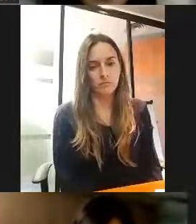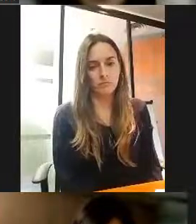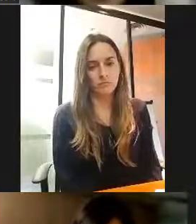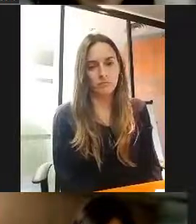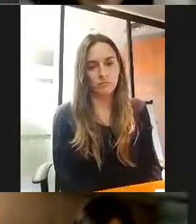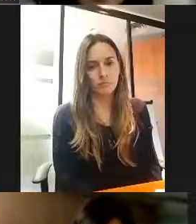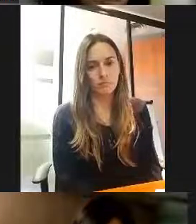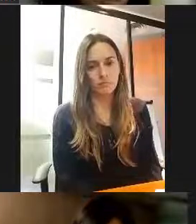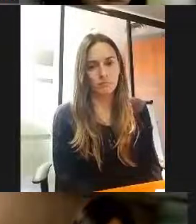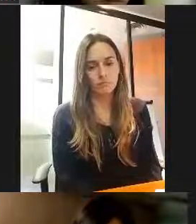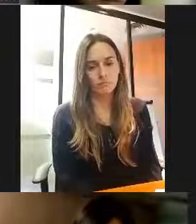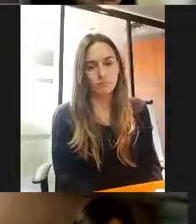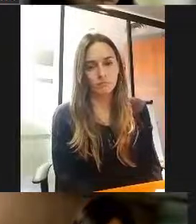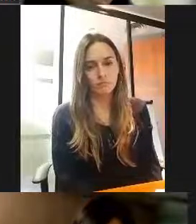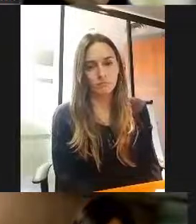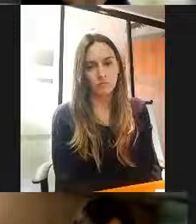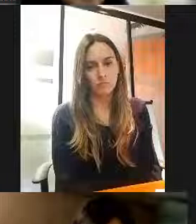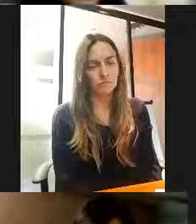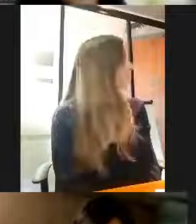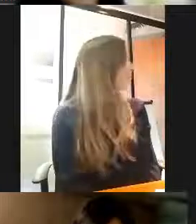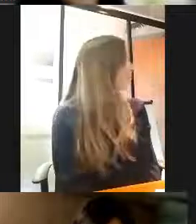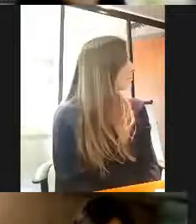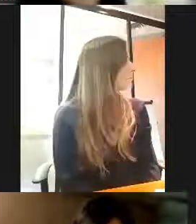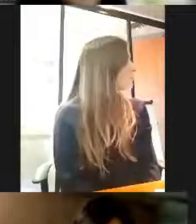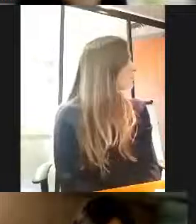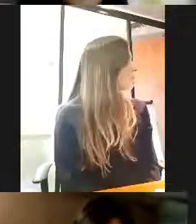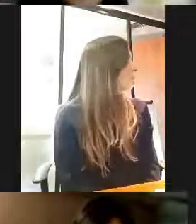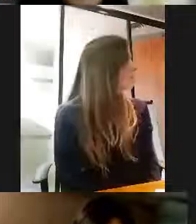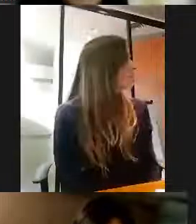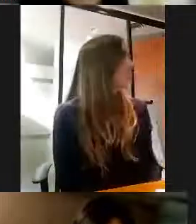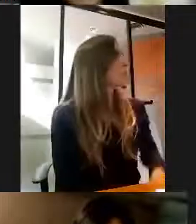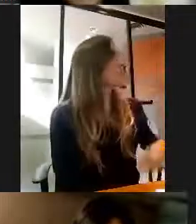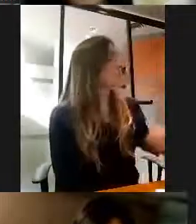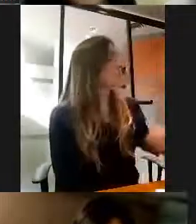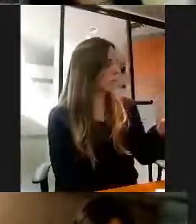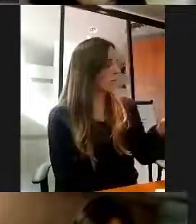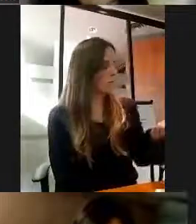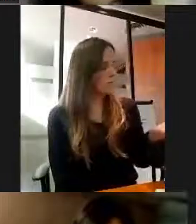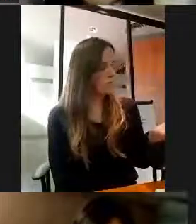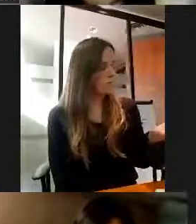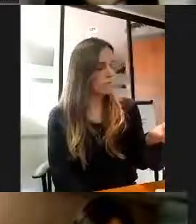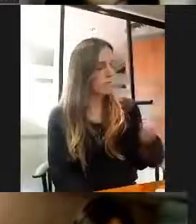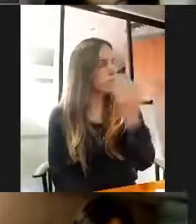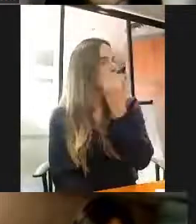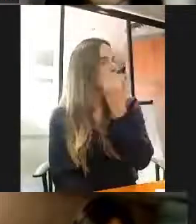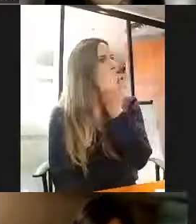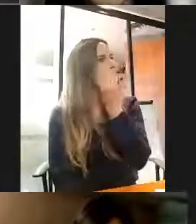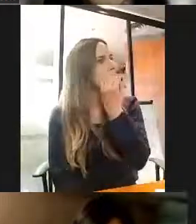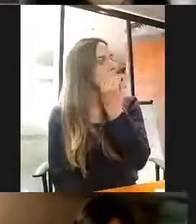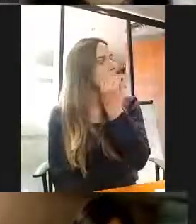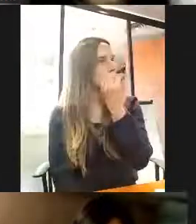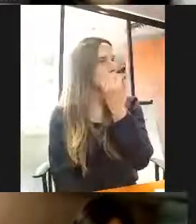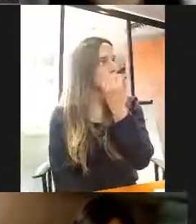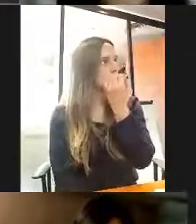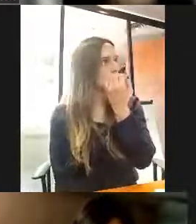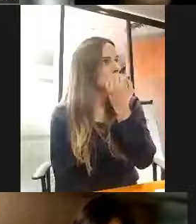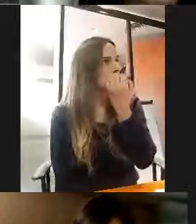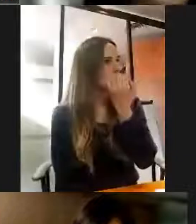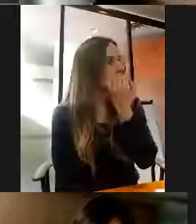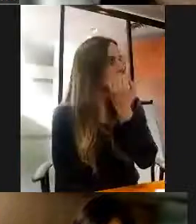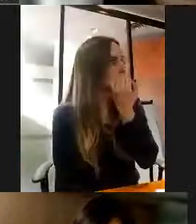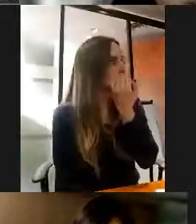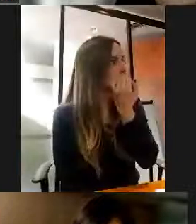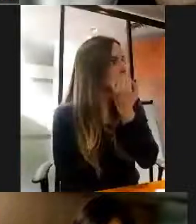has utilizado para ilustrar otras posibles reacciones de carácter violento que agravan